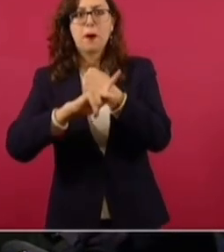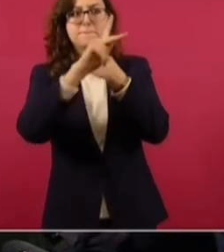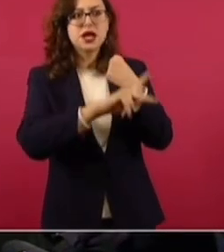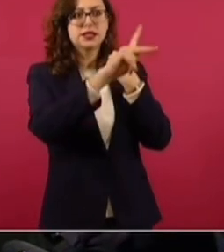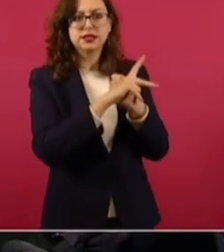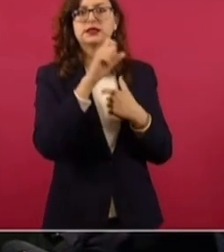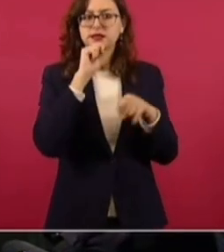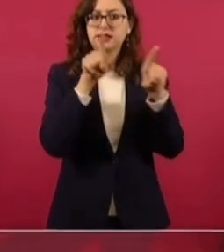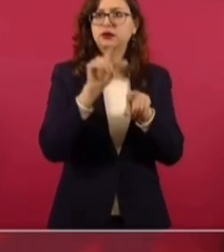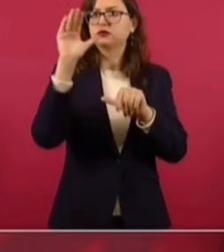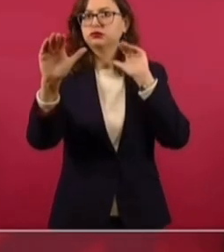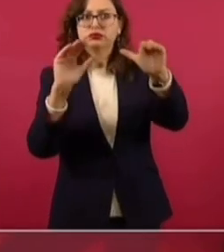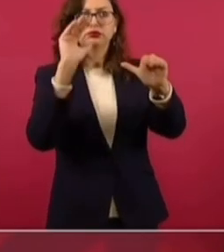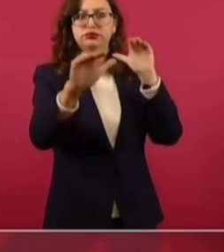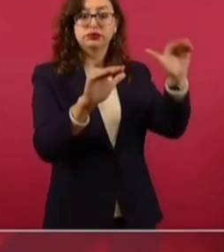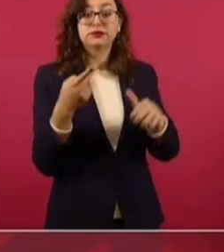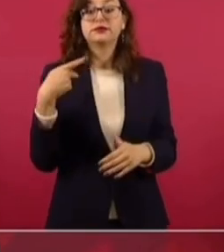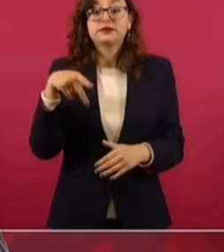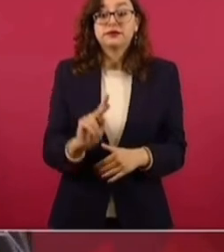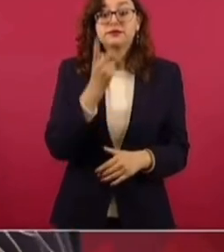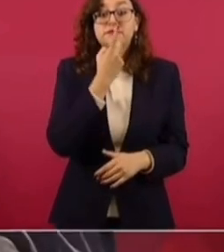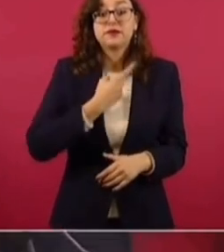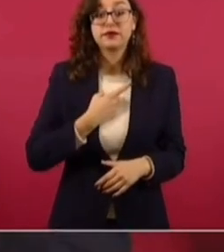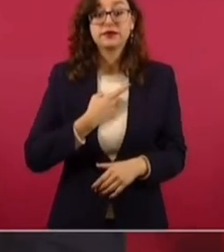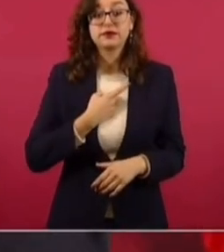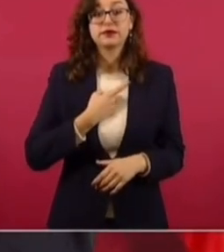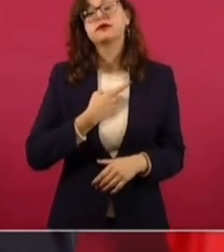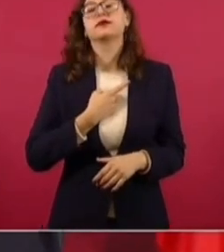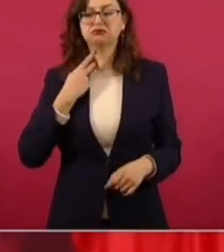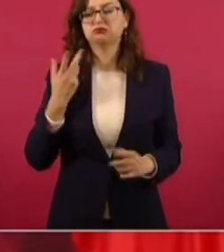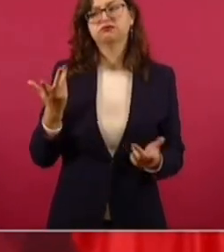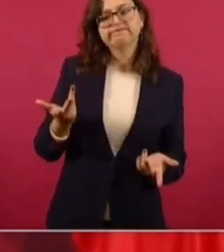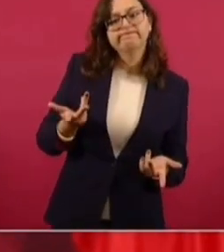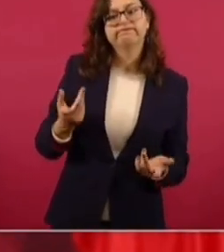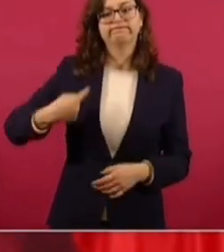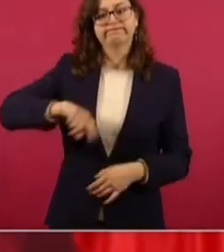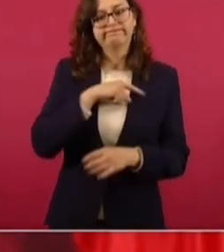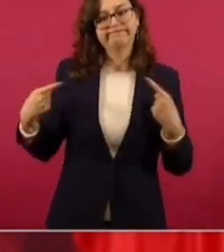información, no sé si sea cierta, que en Brasil